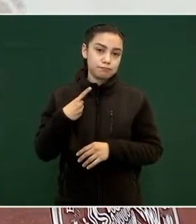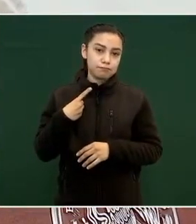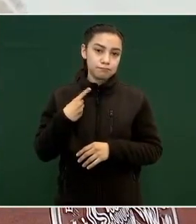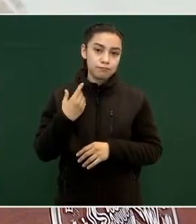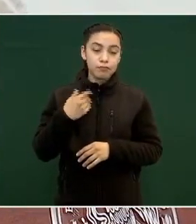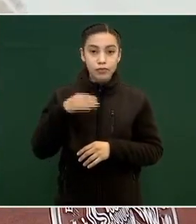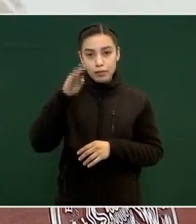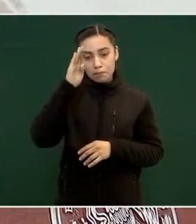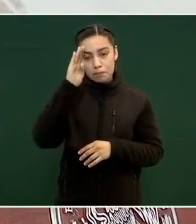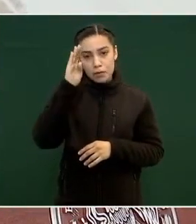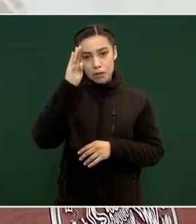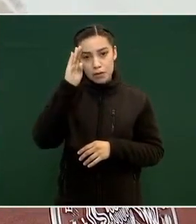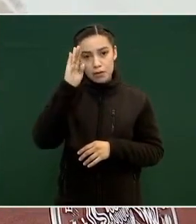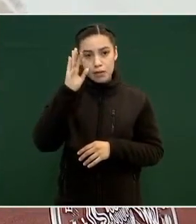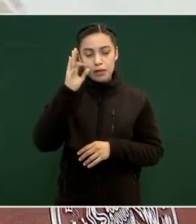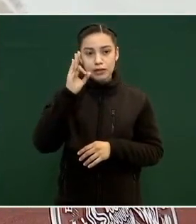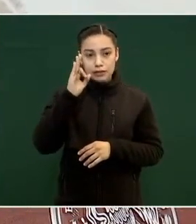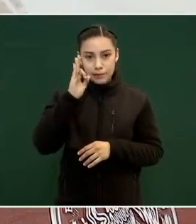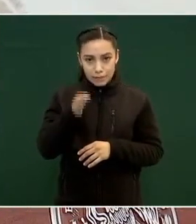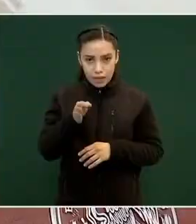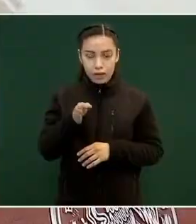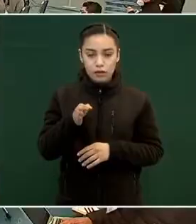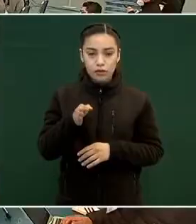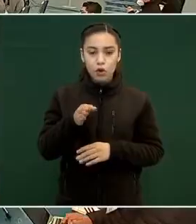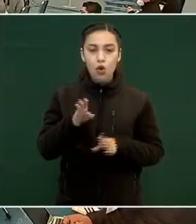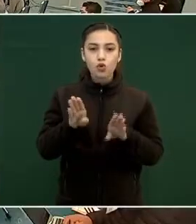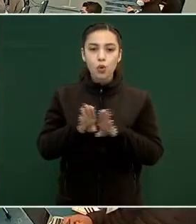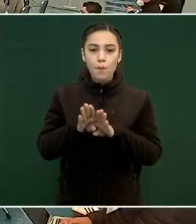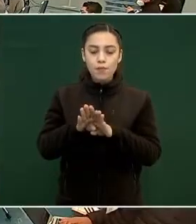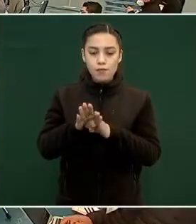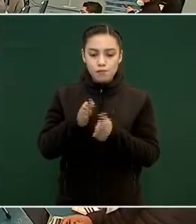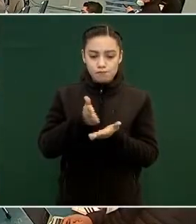actuar con rectitud, es un apostolado.